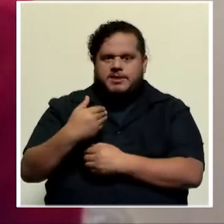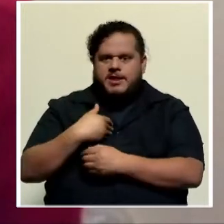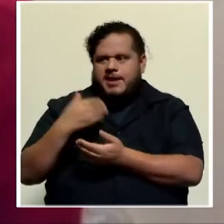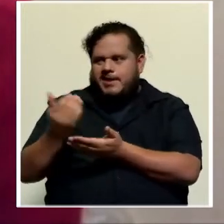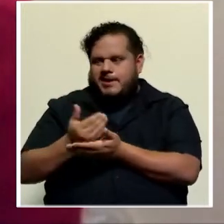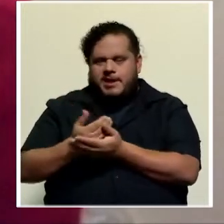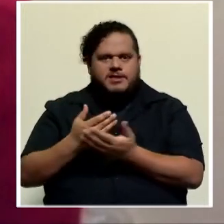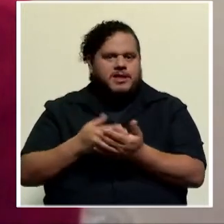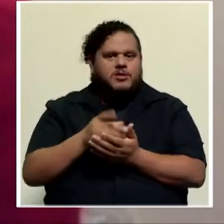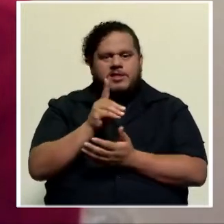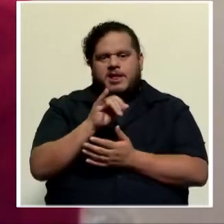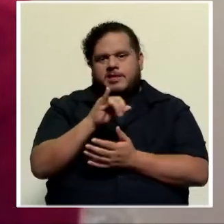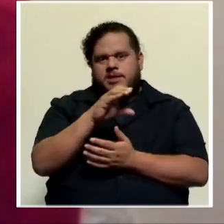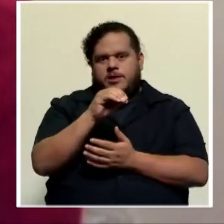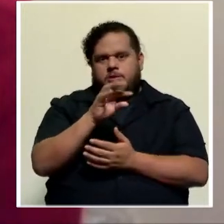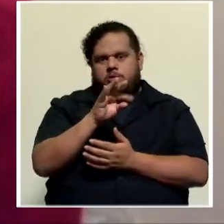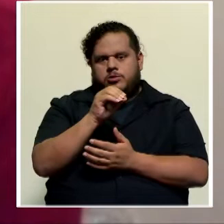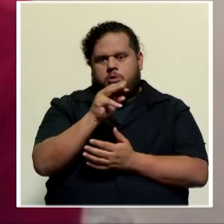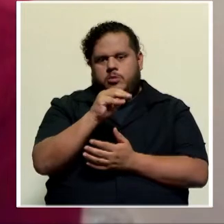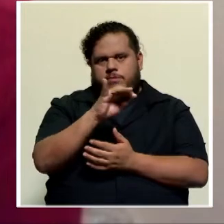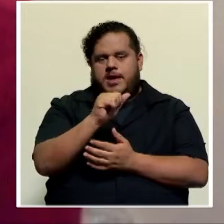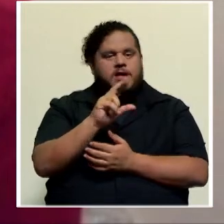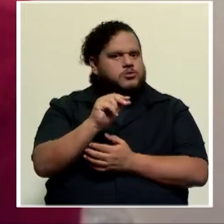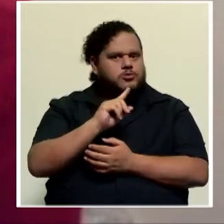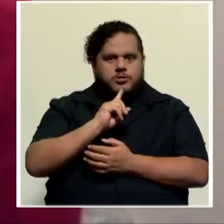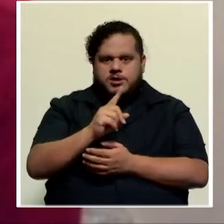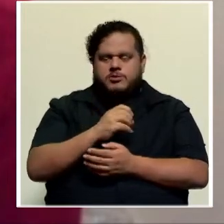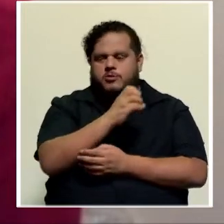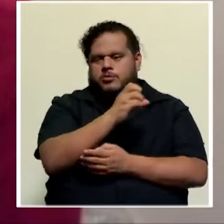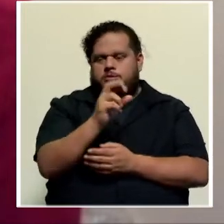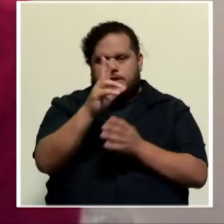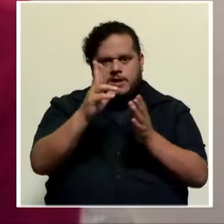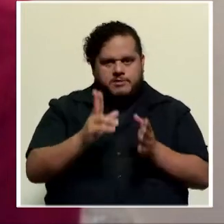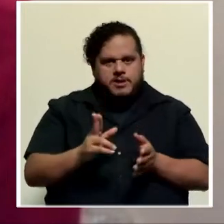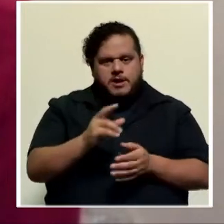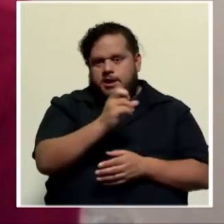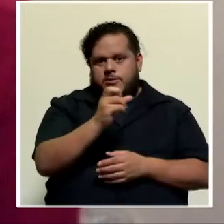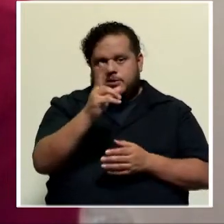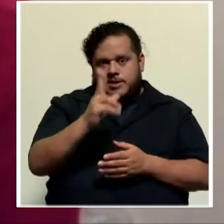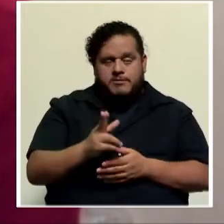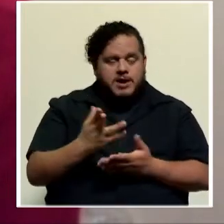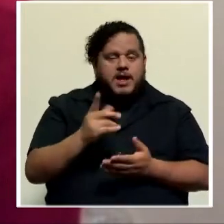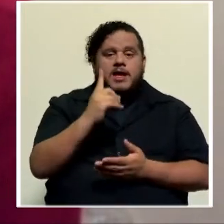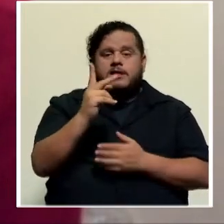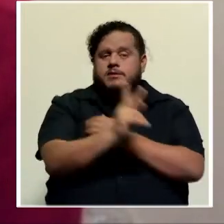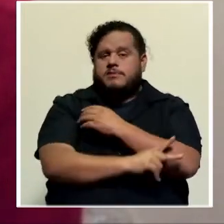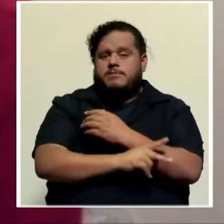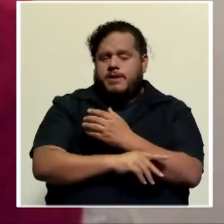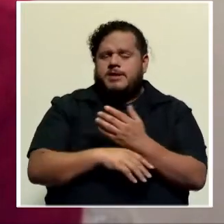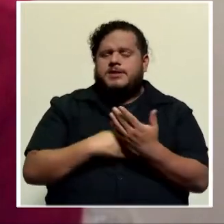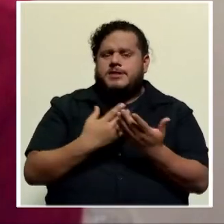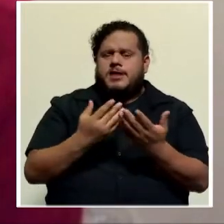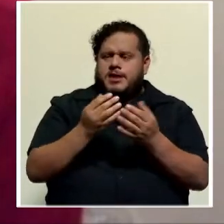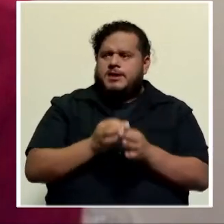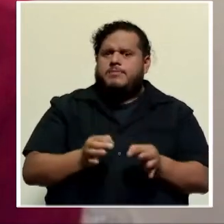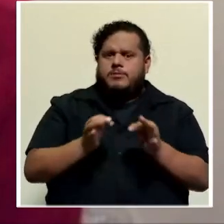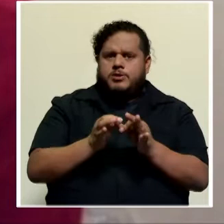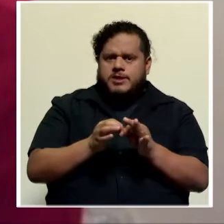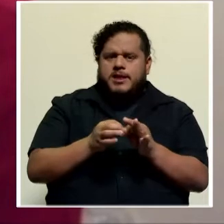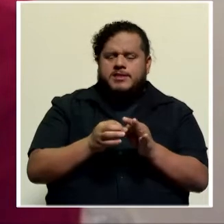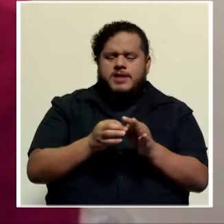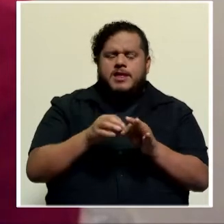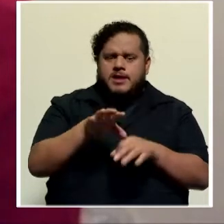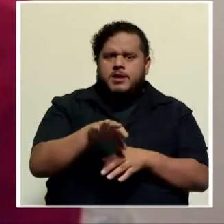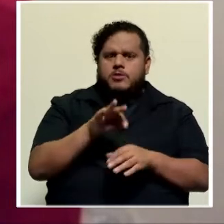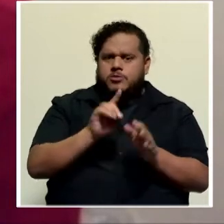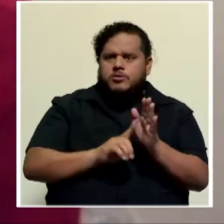la dicotomía no es cierta. Realmente Costa Rica es un país que se ha distinguido por haber encontrado una fórmula de desarrollo